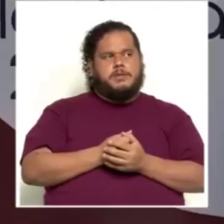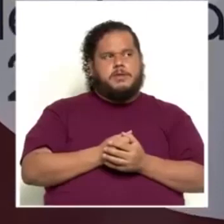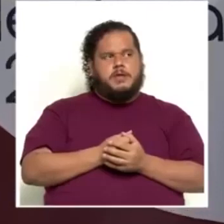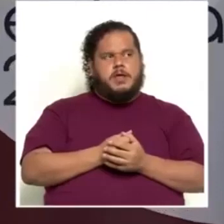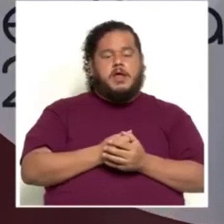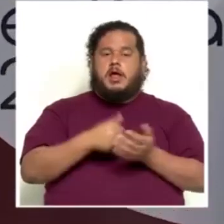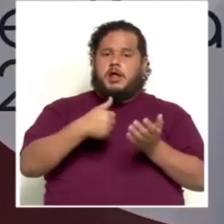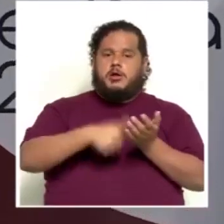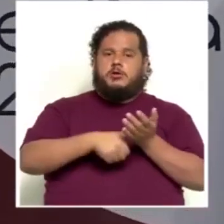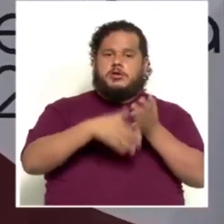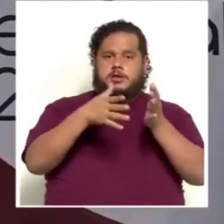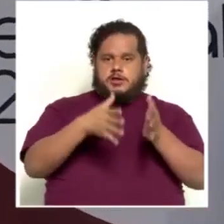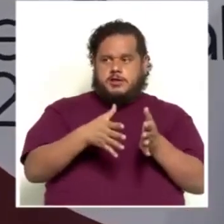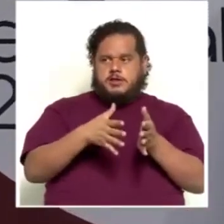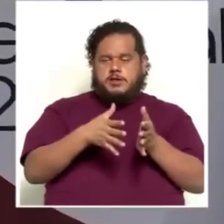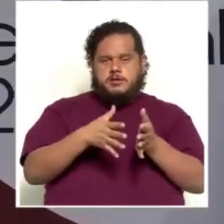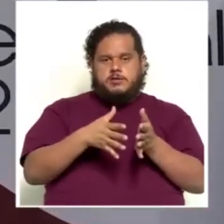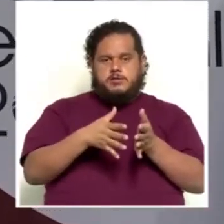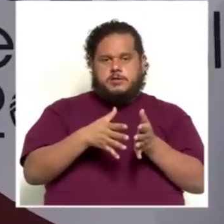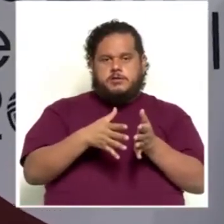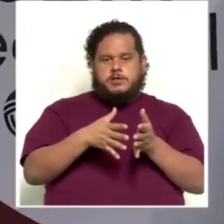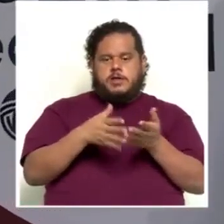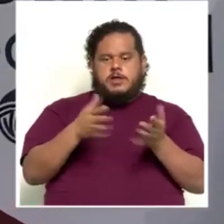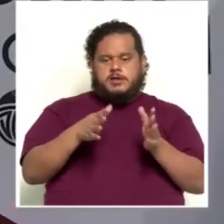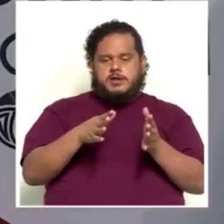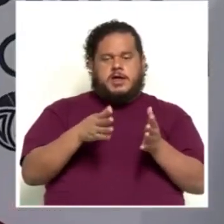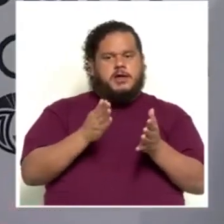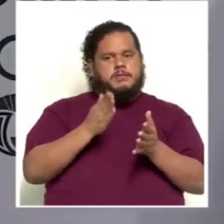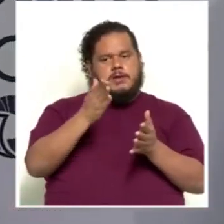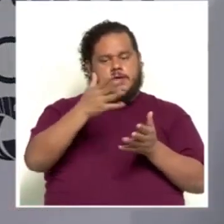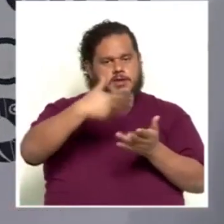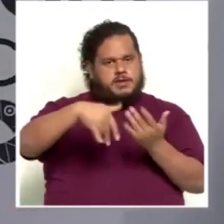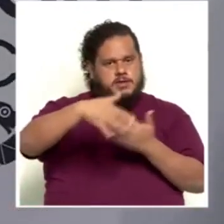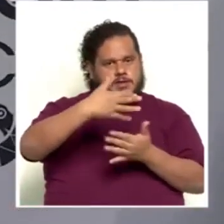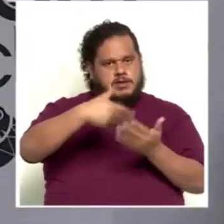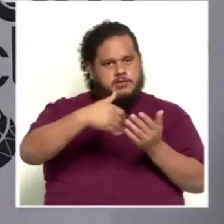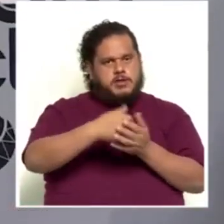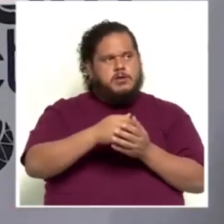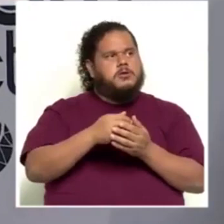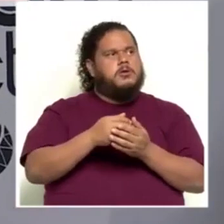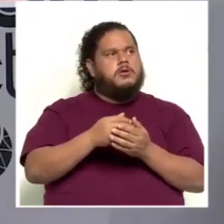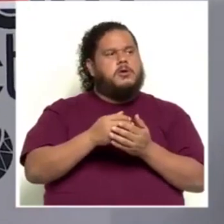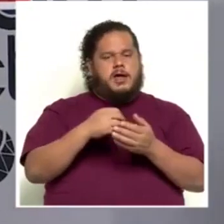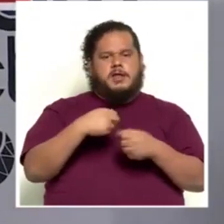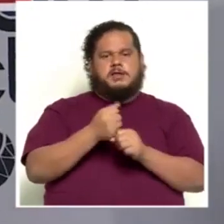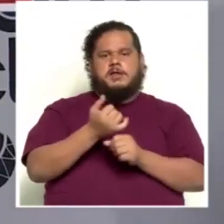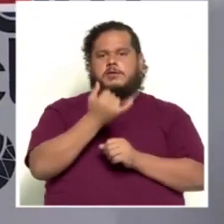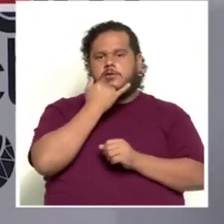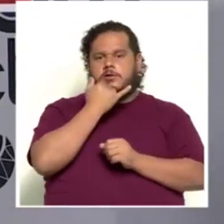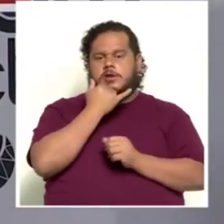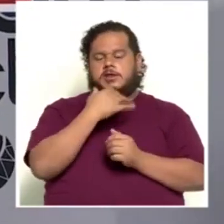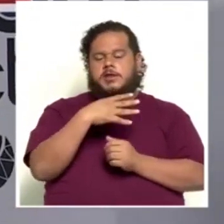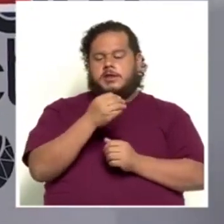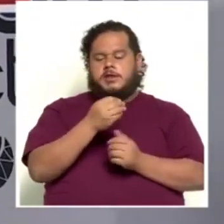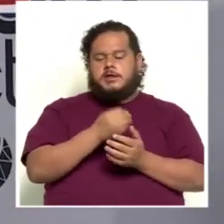Los candidatos van a ir interactuando, cometiendo errores y